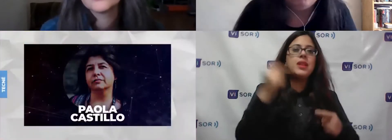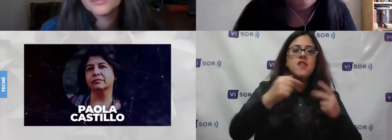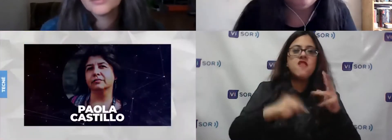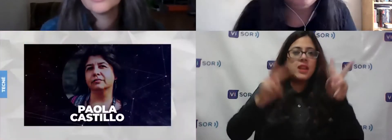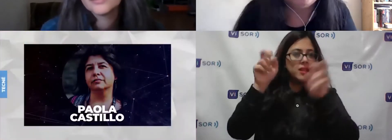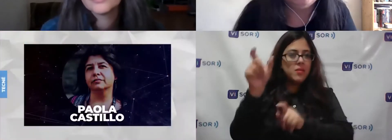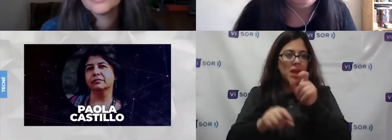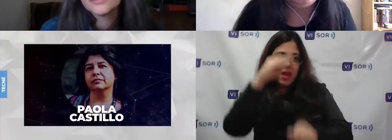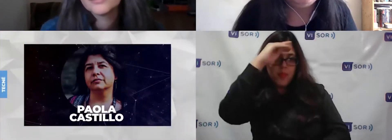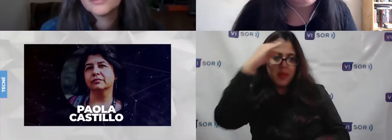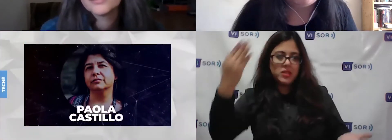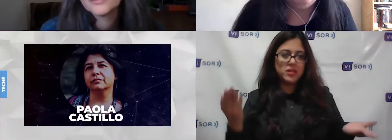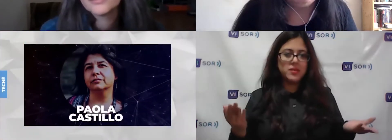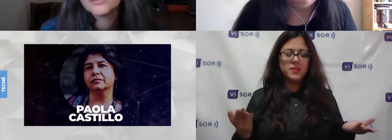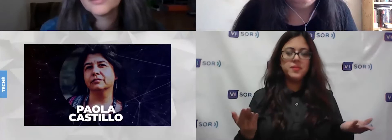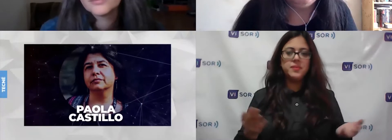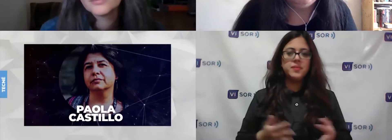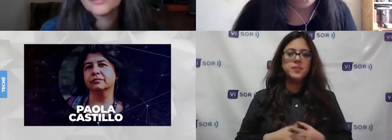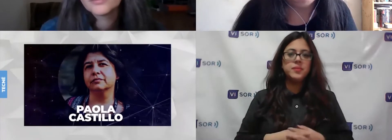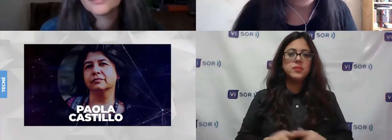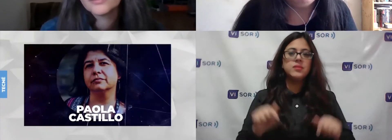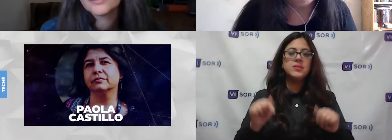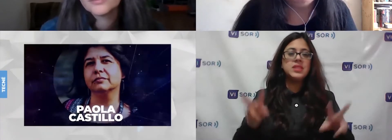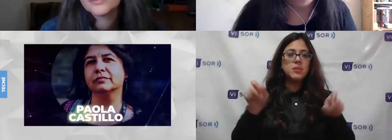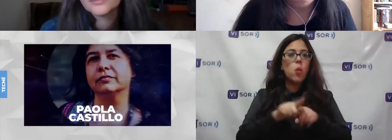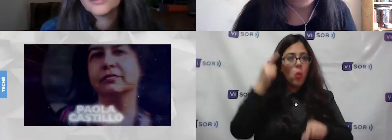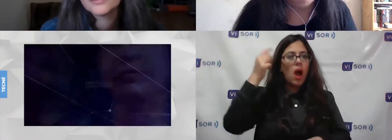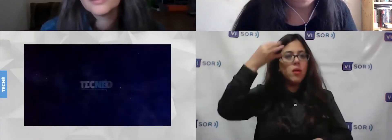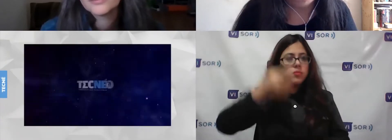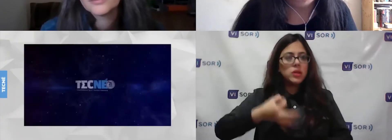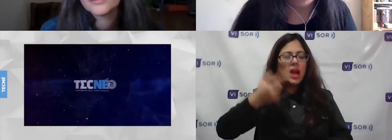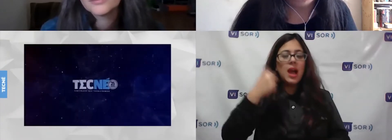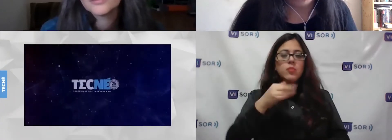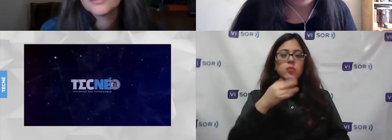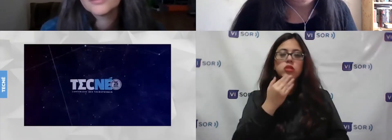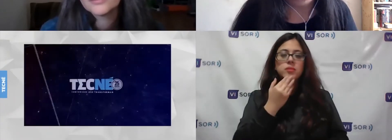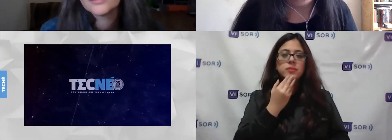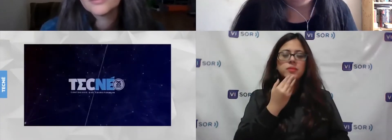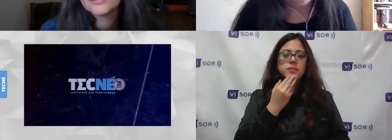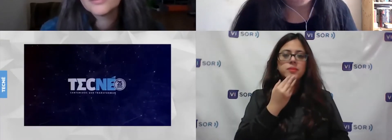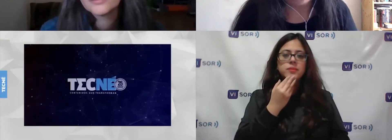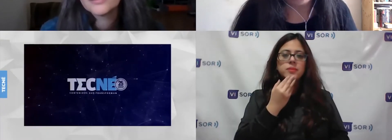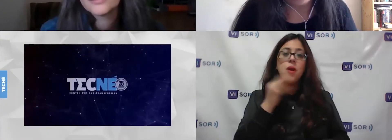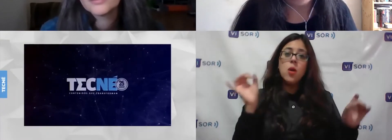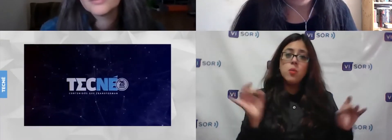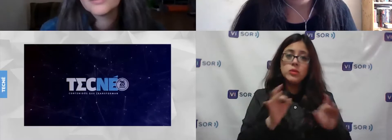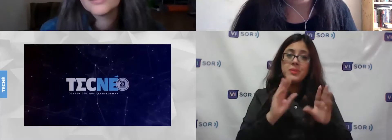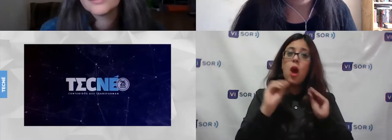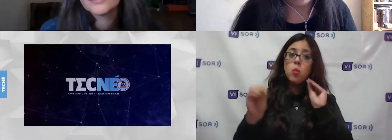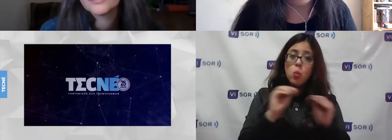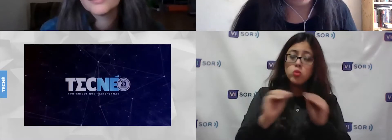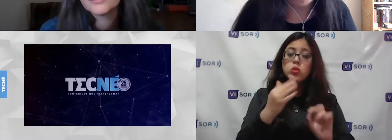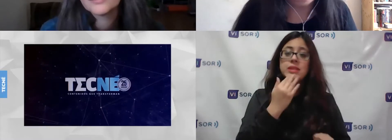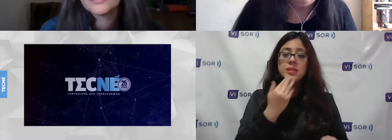digamos no sé en ese sentido hay que tener la convicción pero sobre todo también quizás como sugerencia también